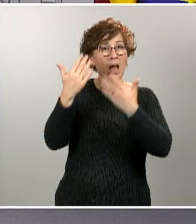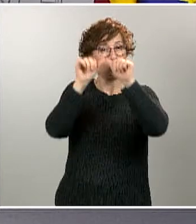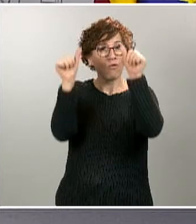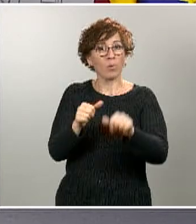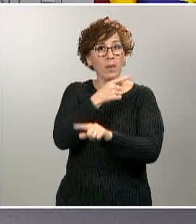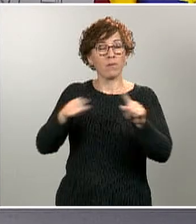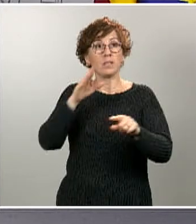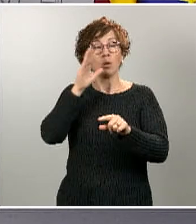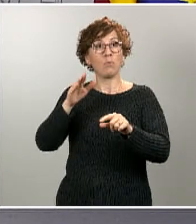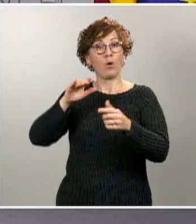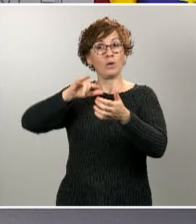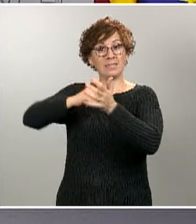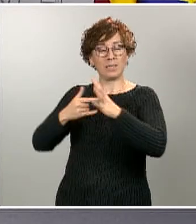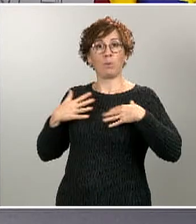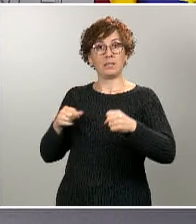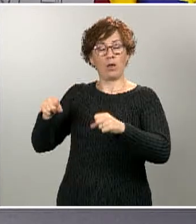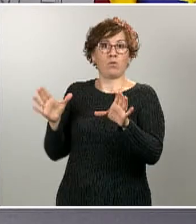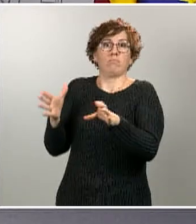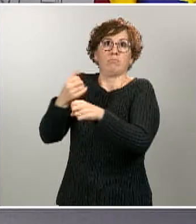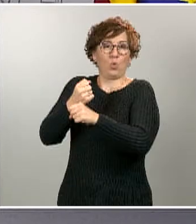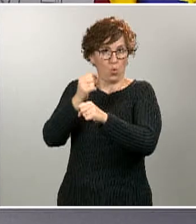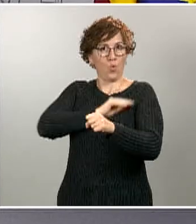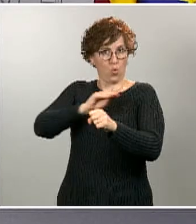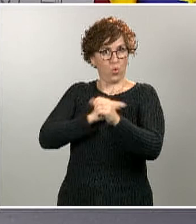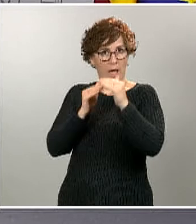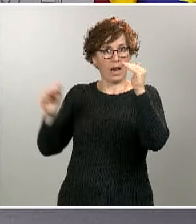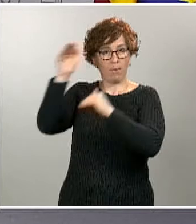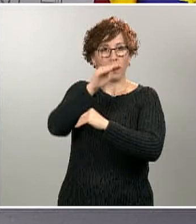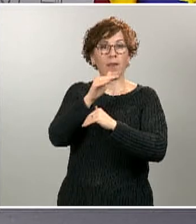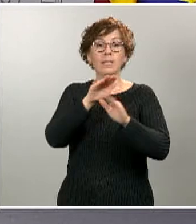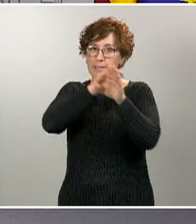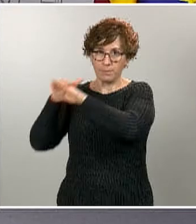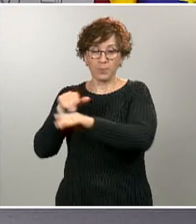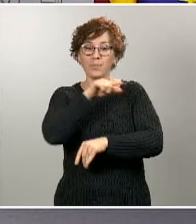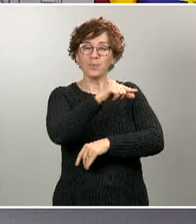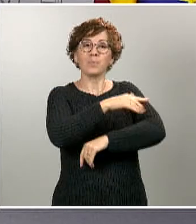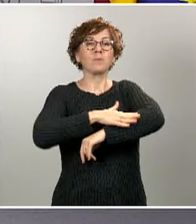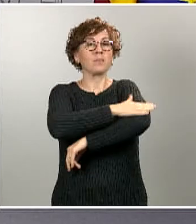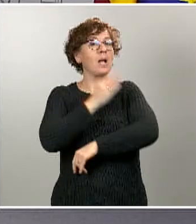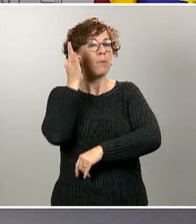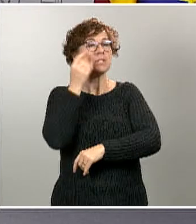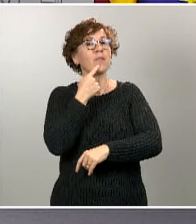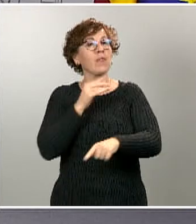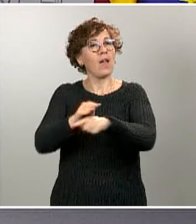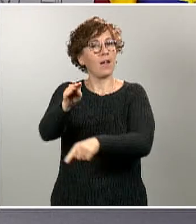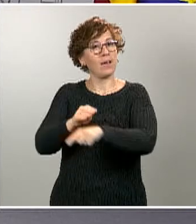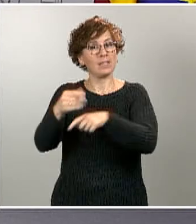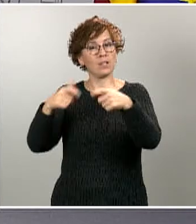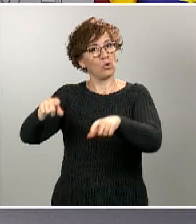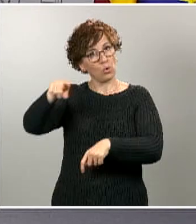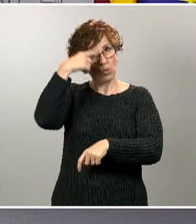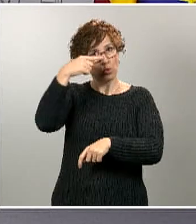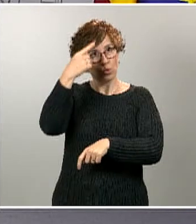la ministra, otra pregunta. En torno a esas ayudas que se quieren hacer al sector cultural, ¿se incluye algo muy importante para la provincia de